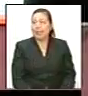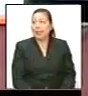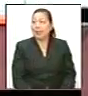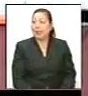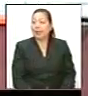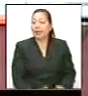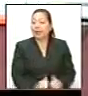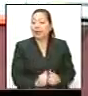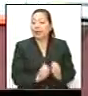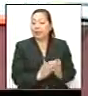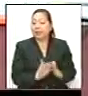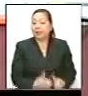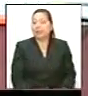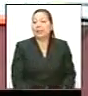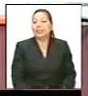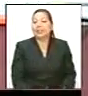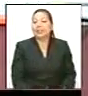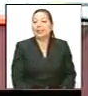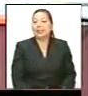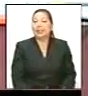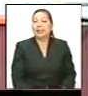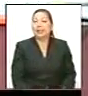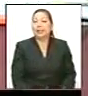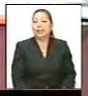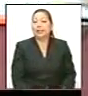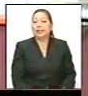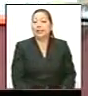con la excepción del caso,